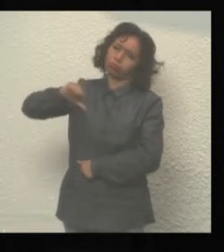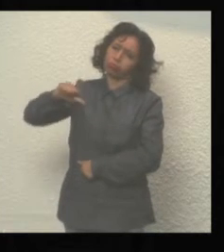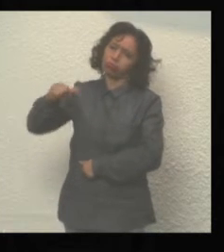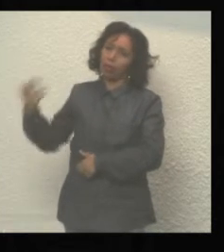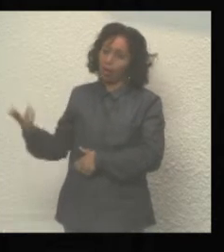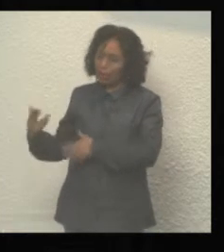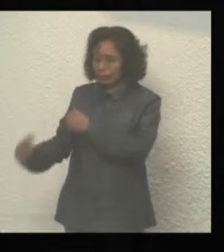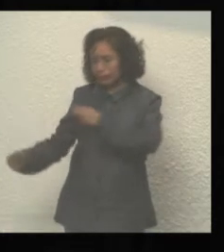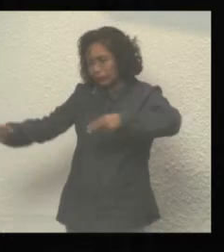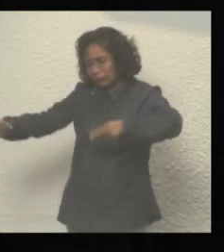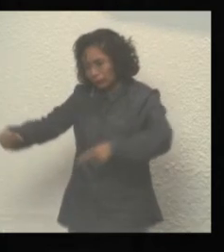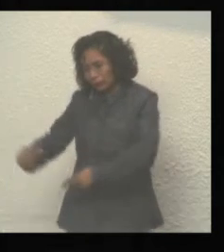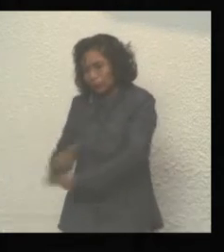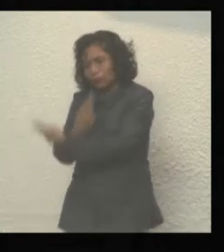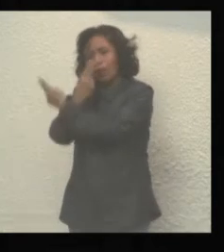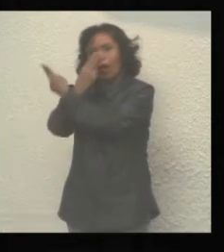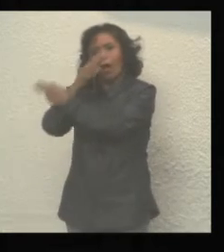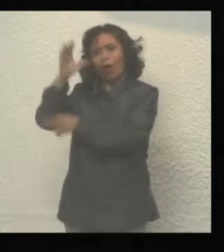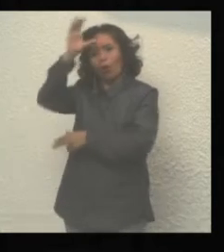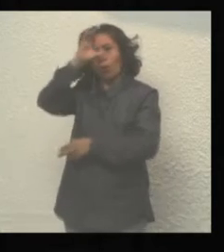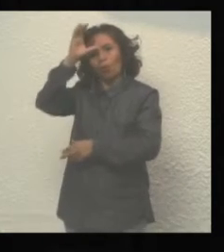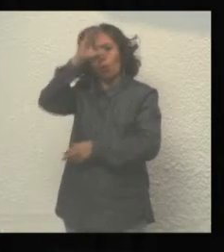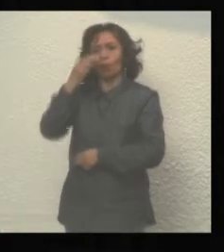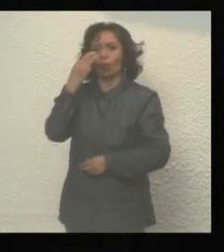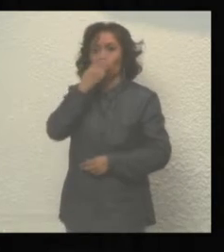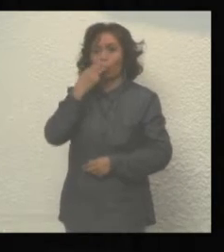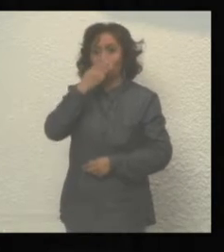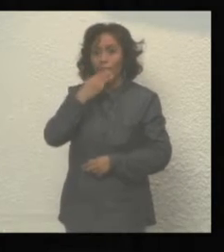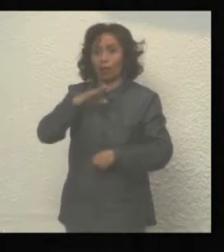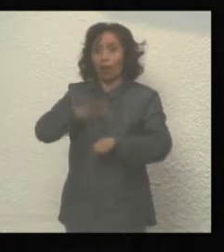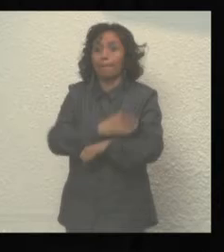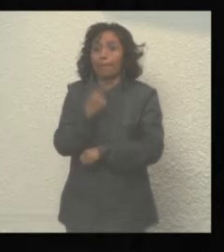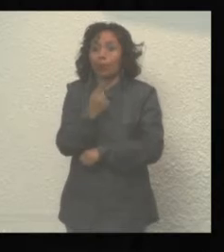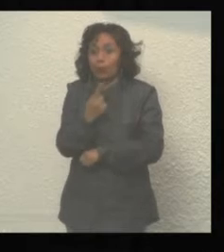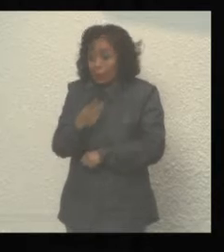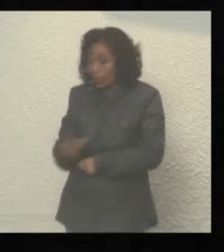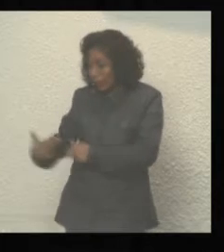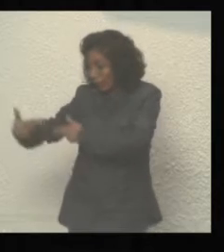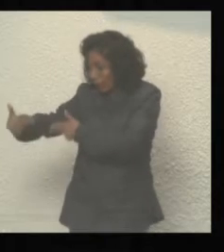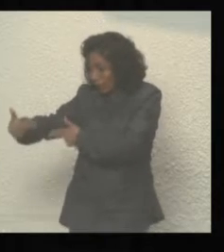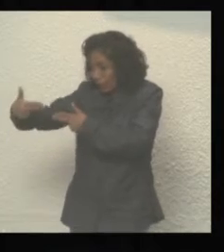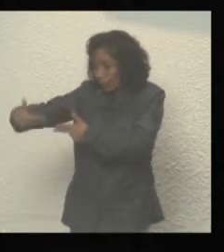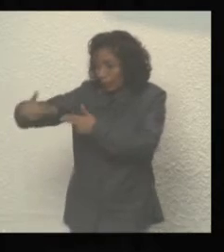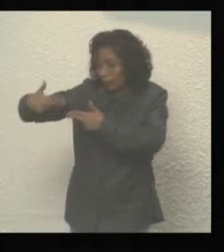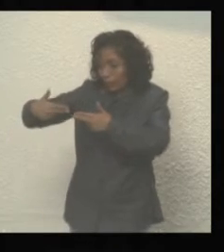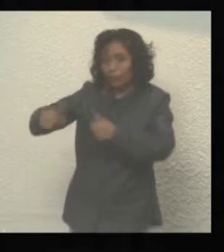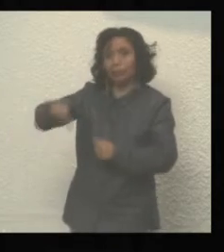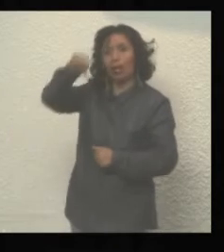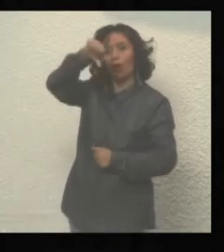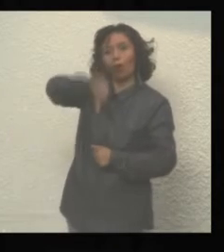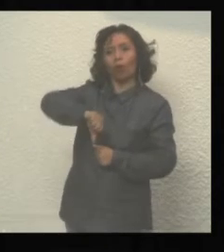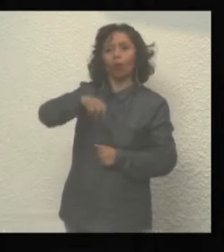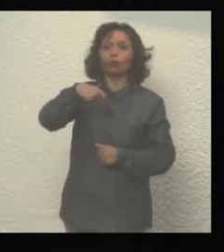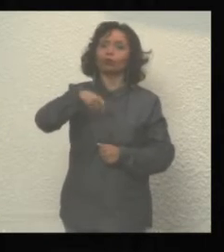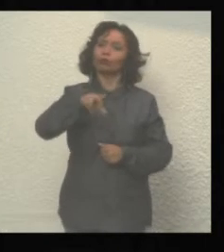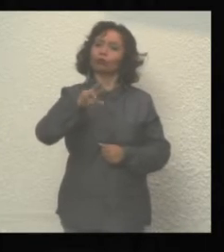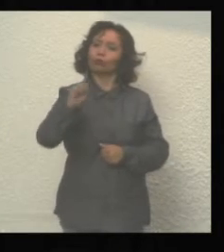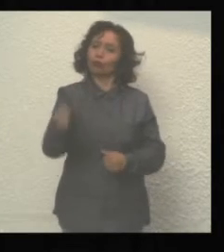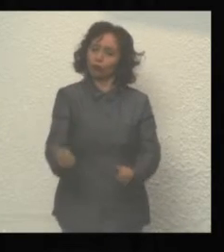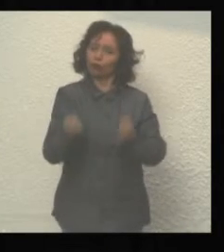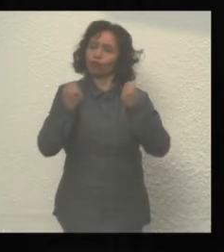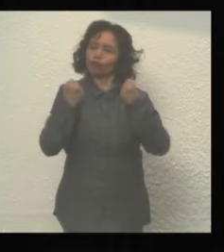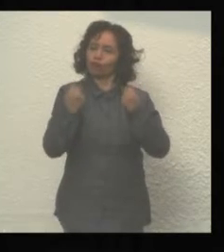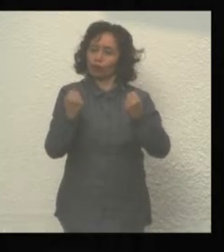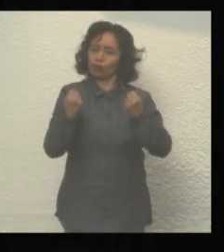pueblos originarios de nuestra cultura maya. Porque a partir de ese legado, hoy somos el Quintana Roo pujante,